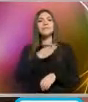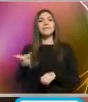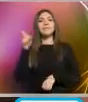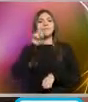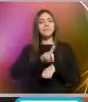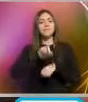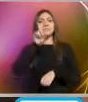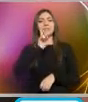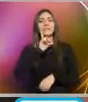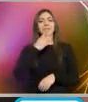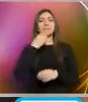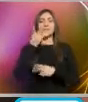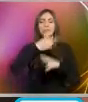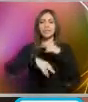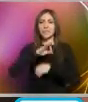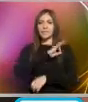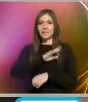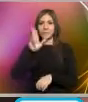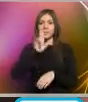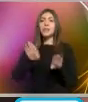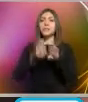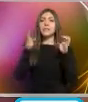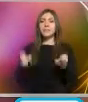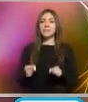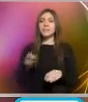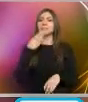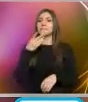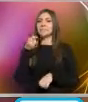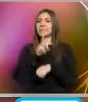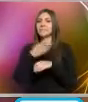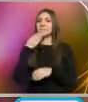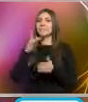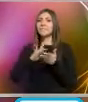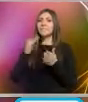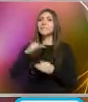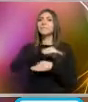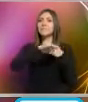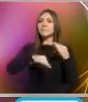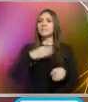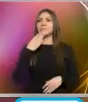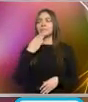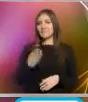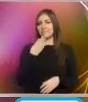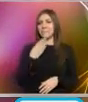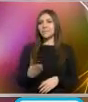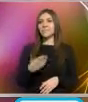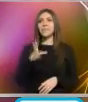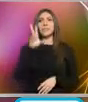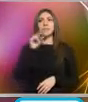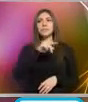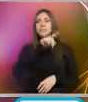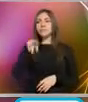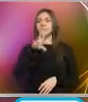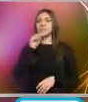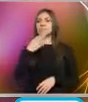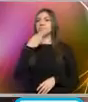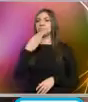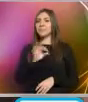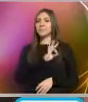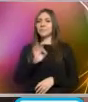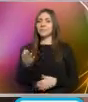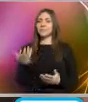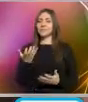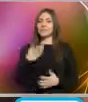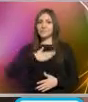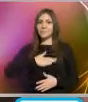buenos días, bienvenida, feliz martes, ¿cómo estás? Buenos días, bien, gracias. ¿Y ustedes? Bien. bien. No estamos estreñidos. Qué